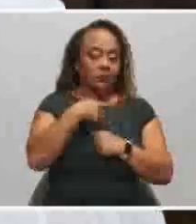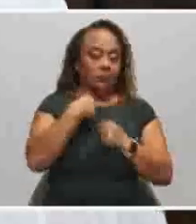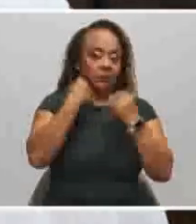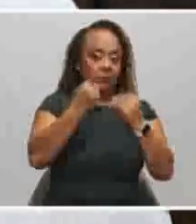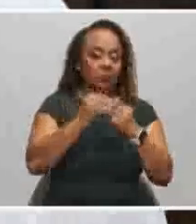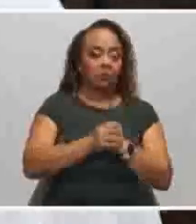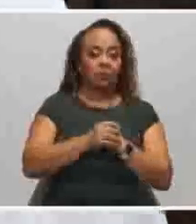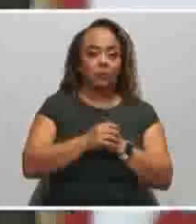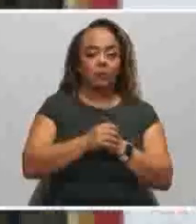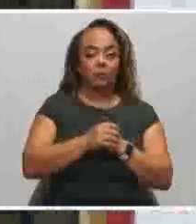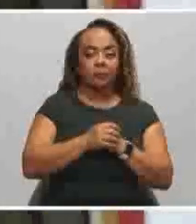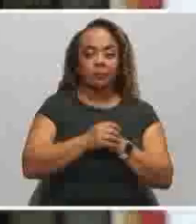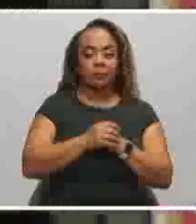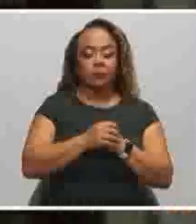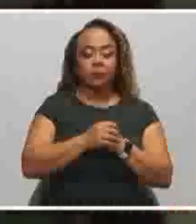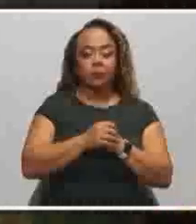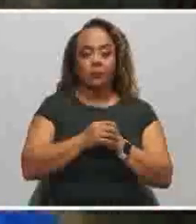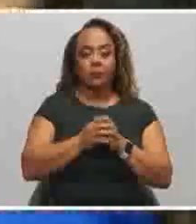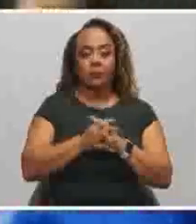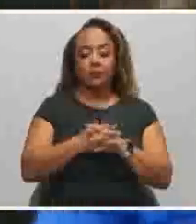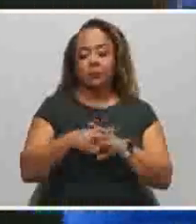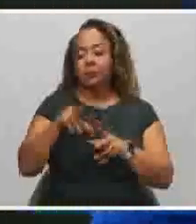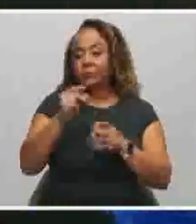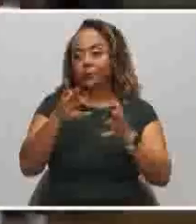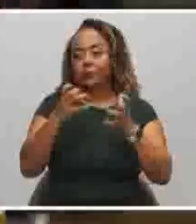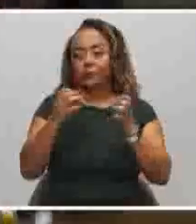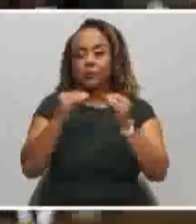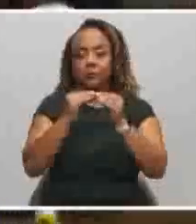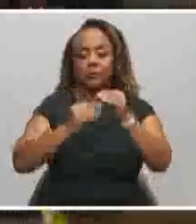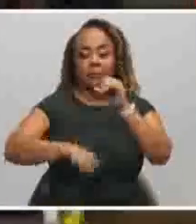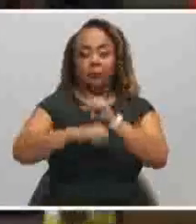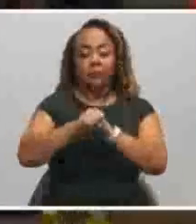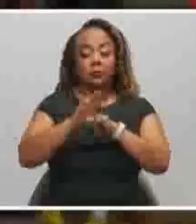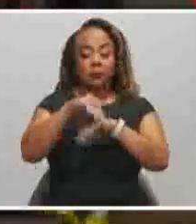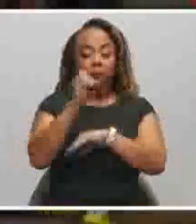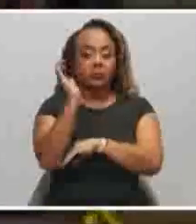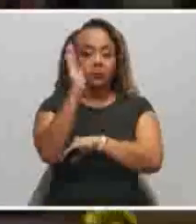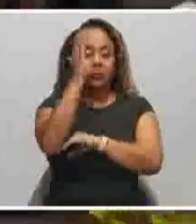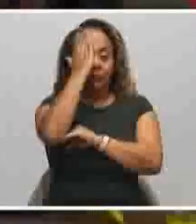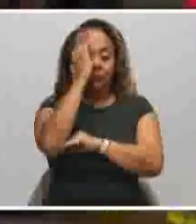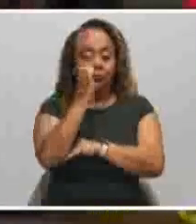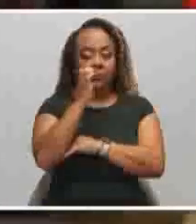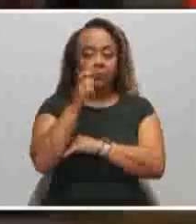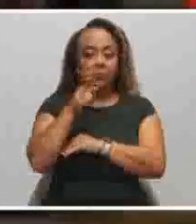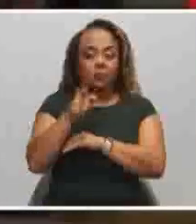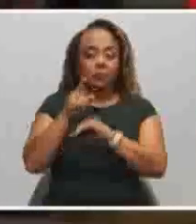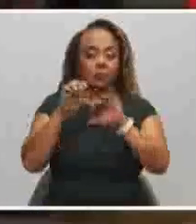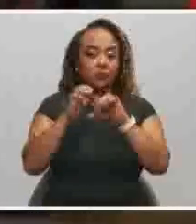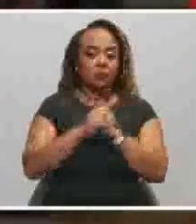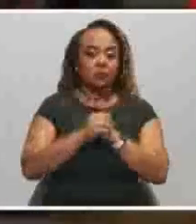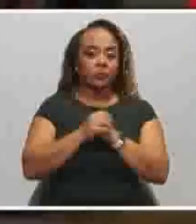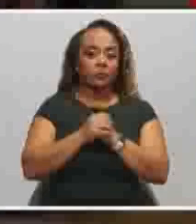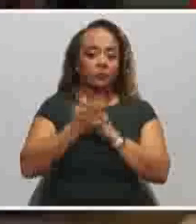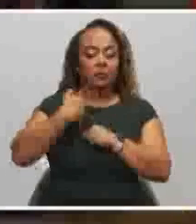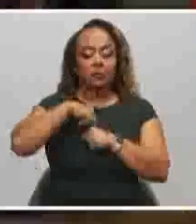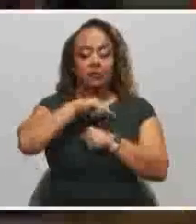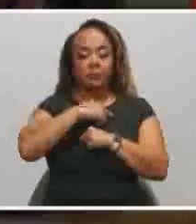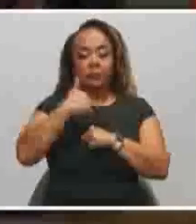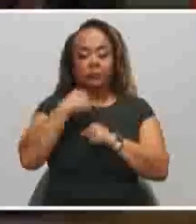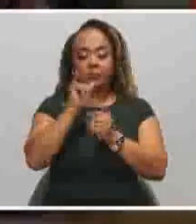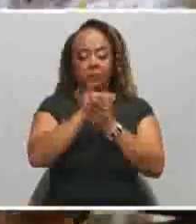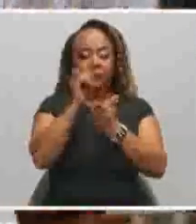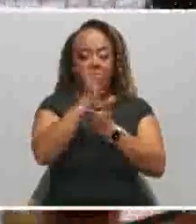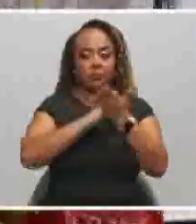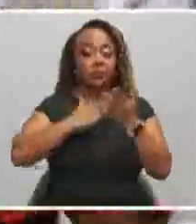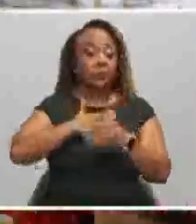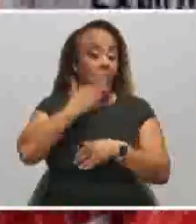Y rápidamente le dije, papá, no, yo ya no quiero jugar más fútbol. Pero baloncesto más que todo porque mi mamá ha jugado baloncesto toda su vida. Nosotros agarramos esa parte de